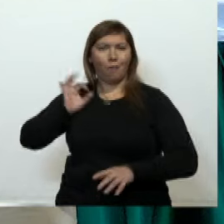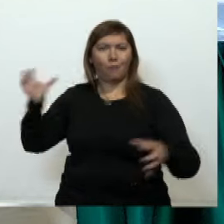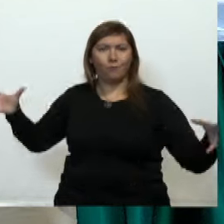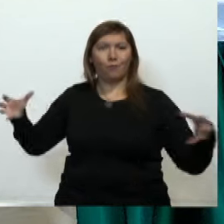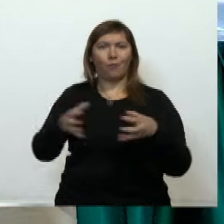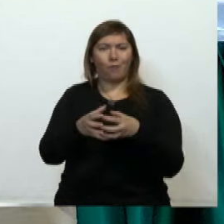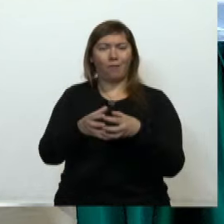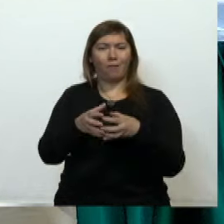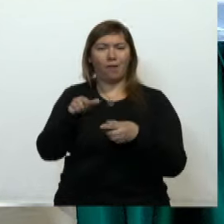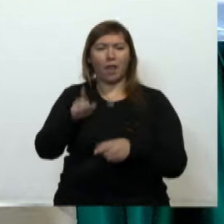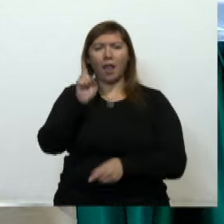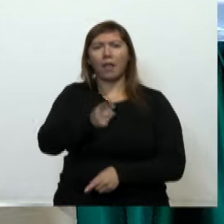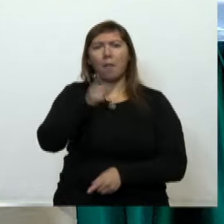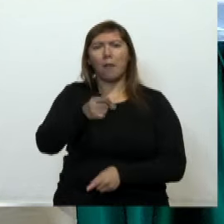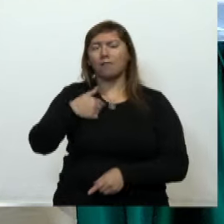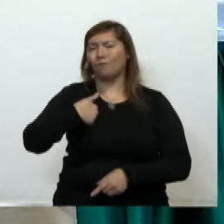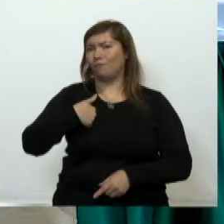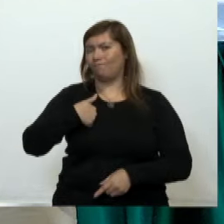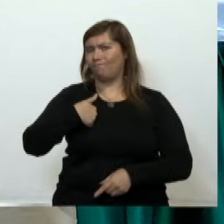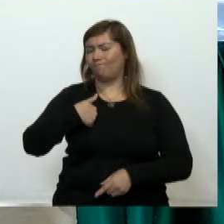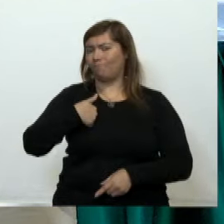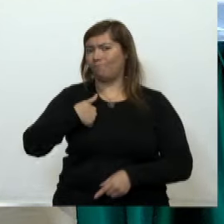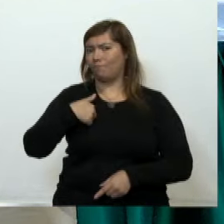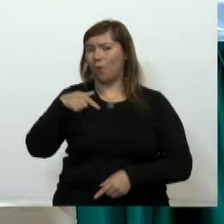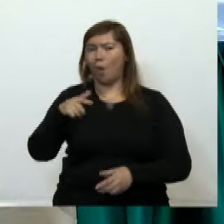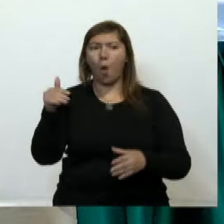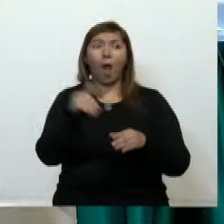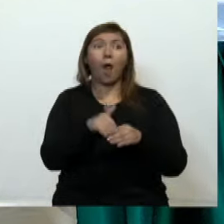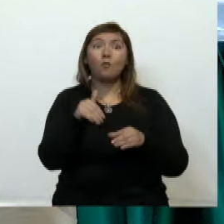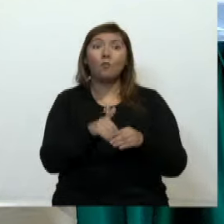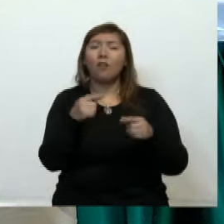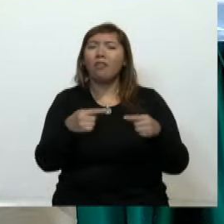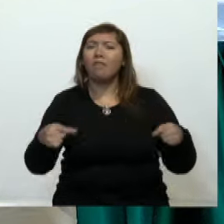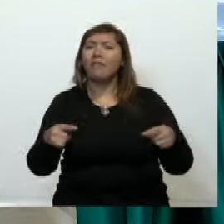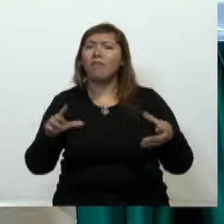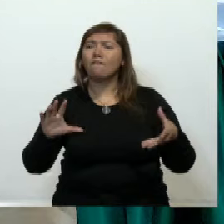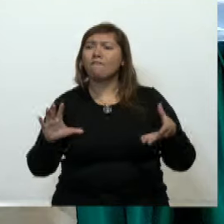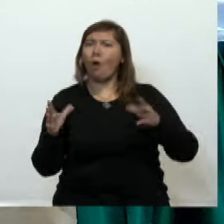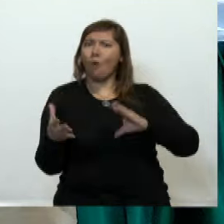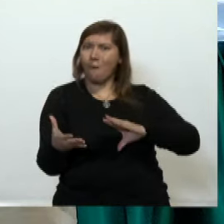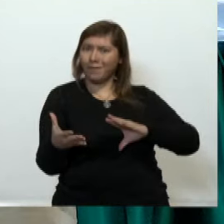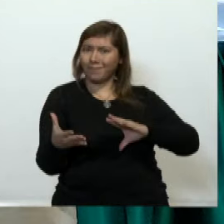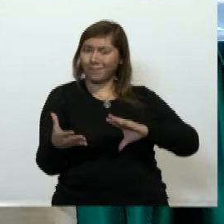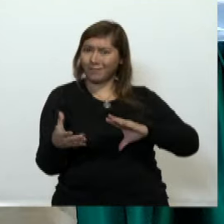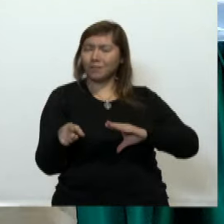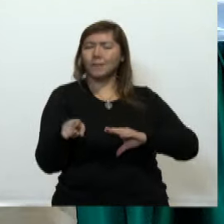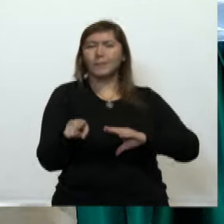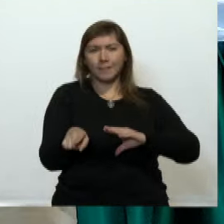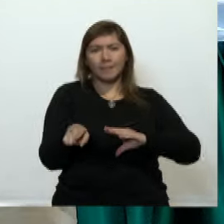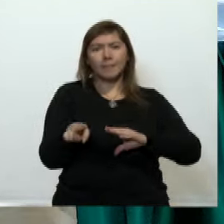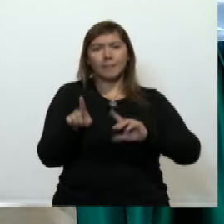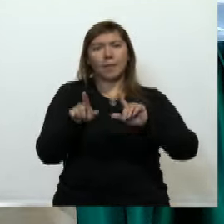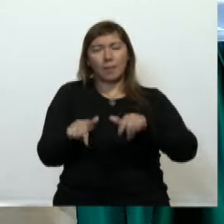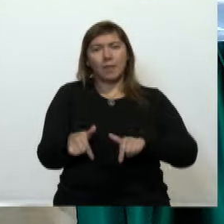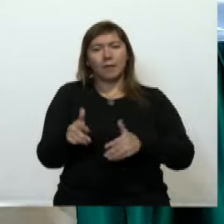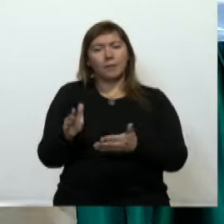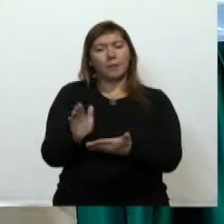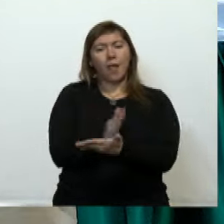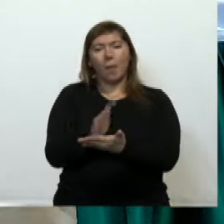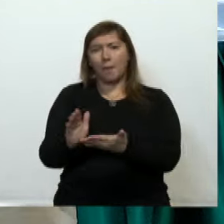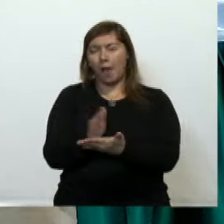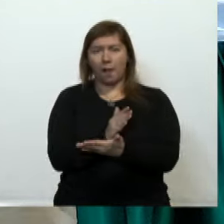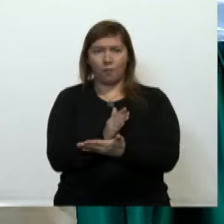manda soy yo. O acumuladores también de estructuras, y entonces dividimos todo